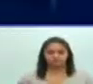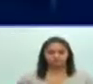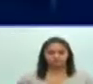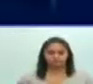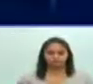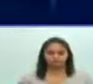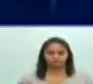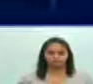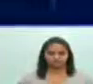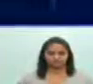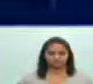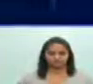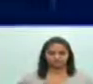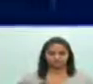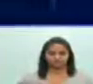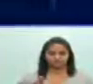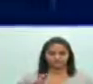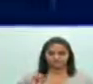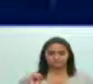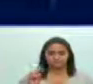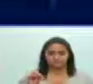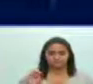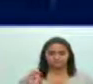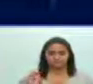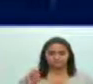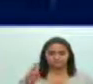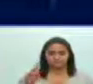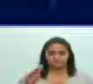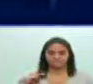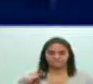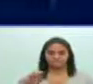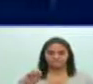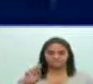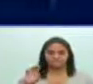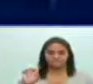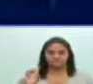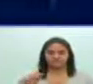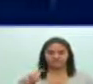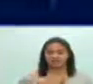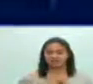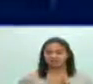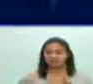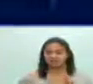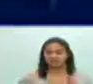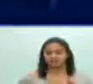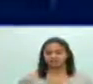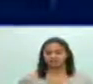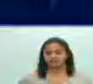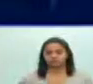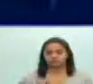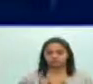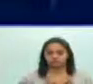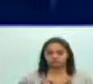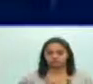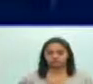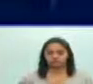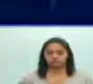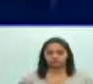El pronombre, clasificación y función sintáctica. Ejercicios.